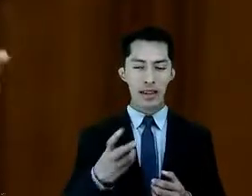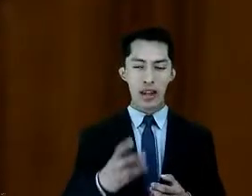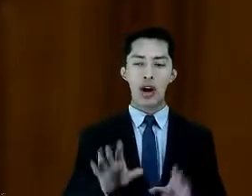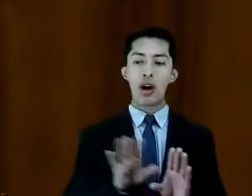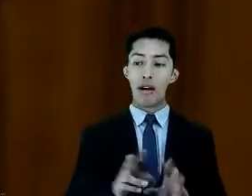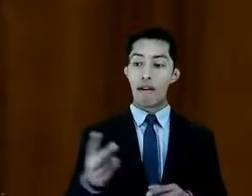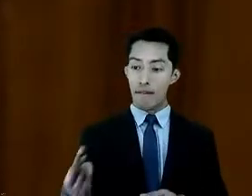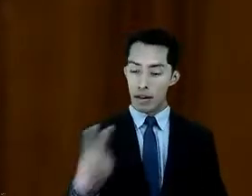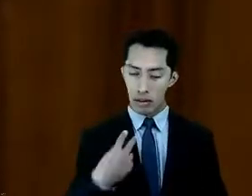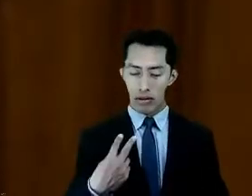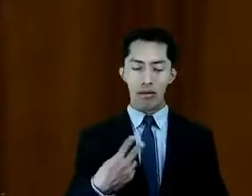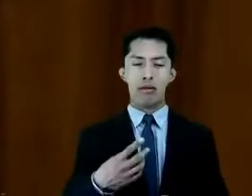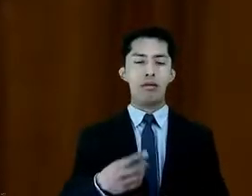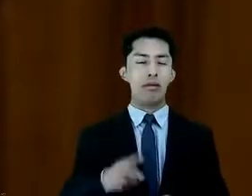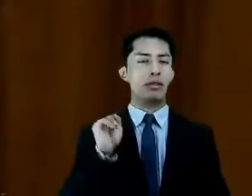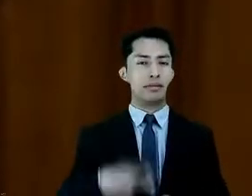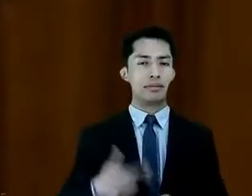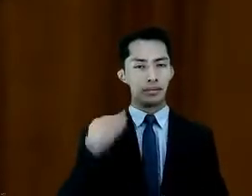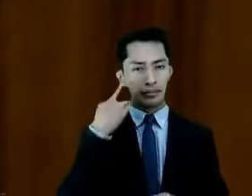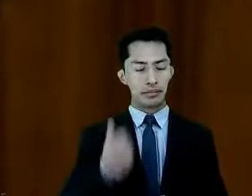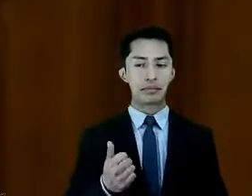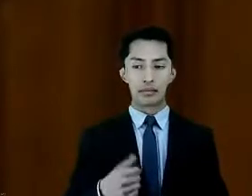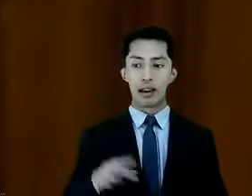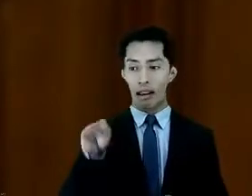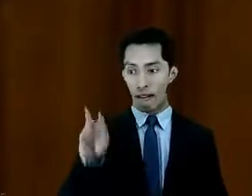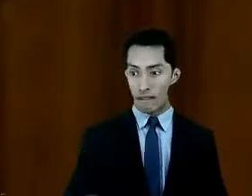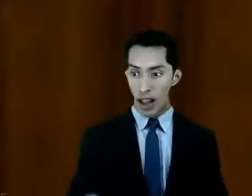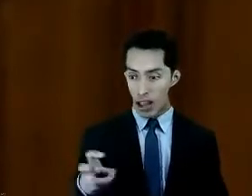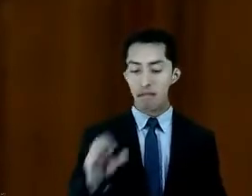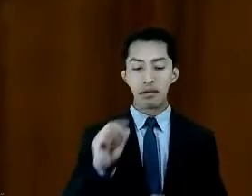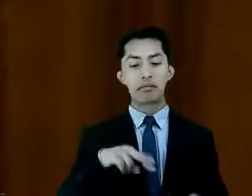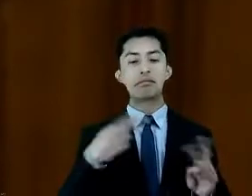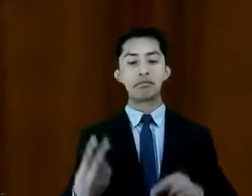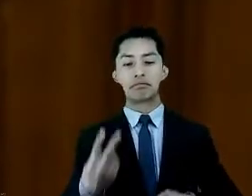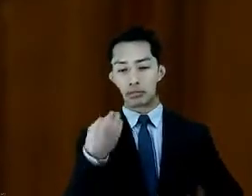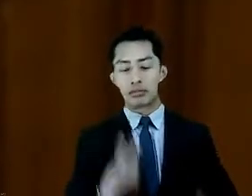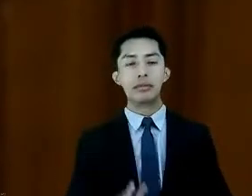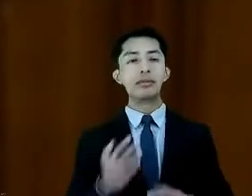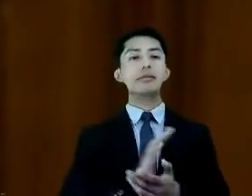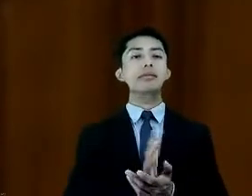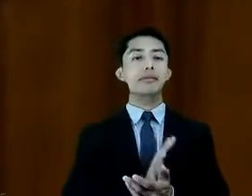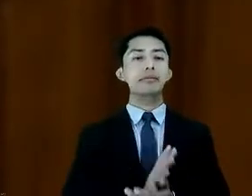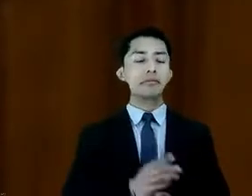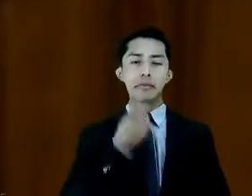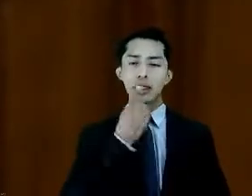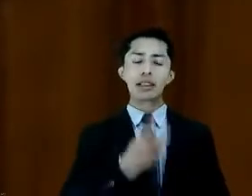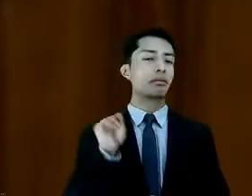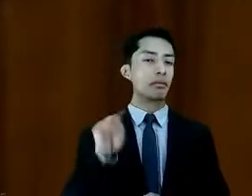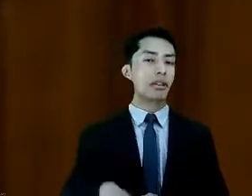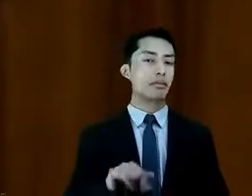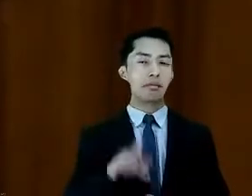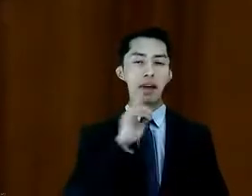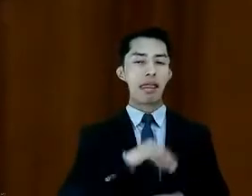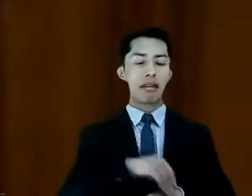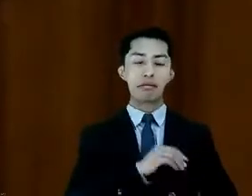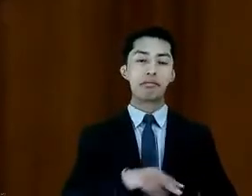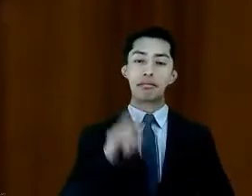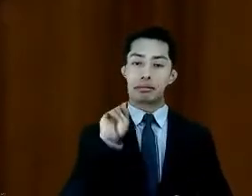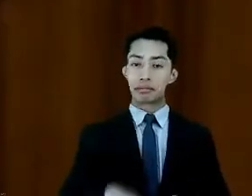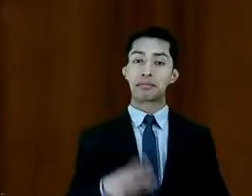como verdadero. O sea, como te ven, te tratan, se considera como una verdad.